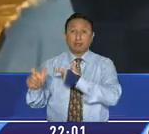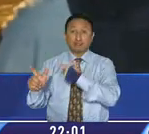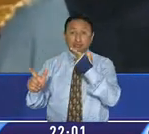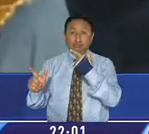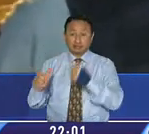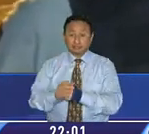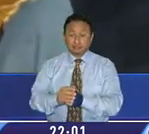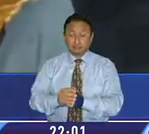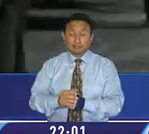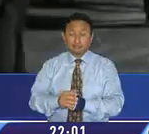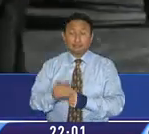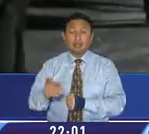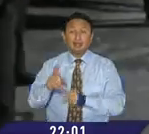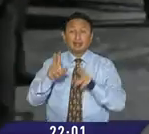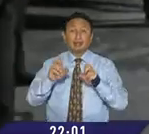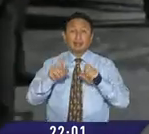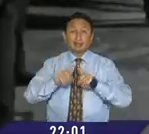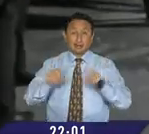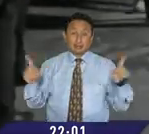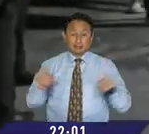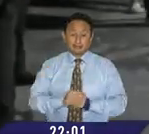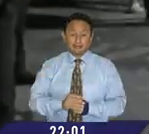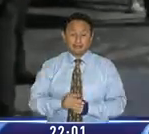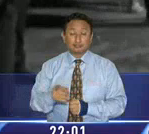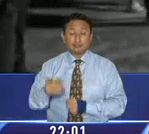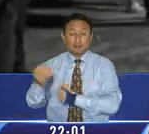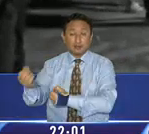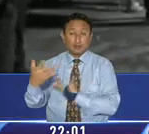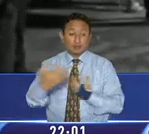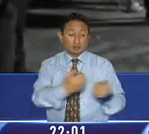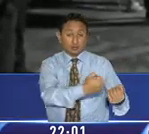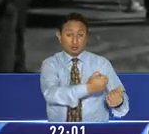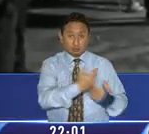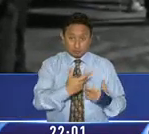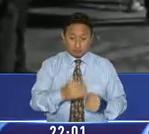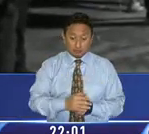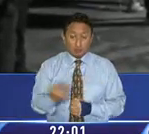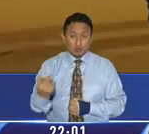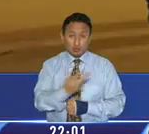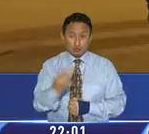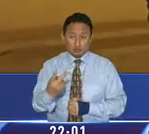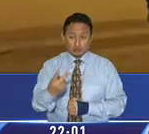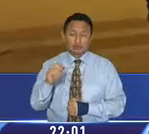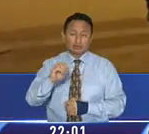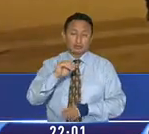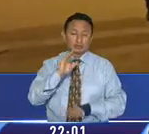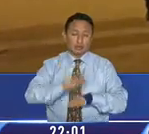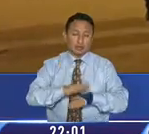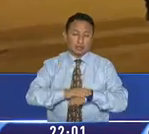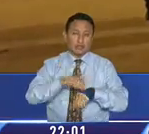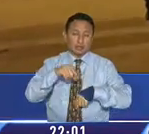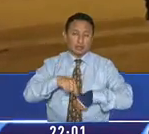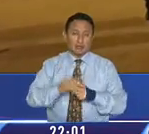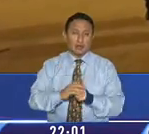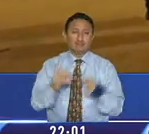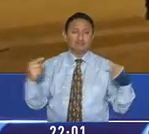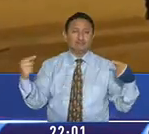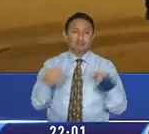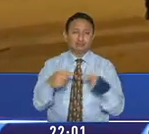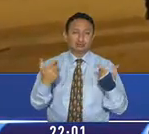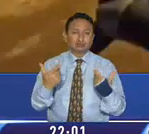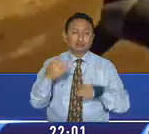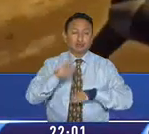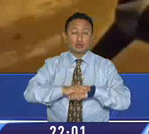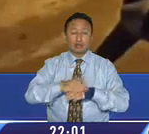son situaciones diferentes. Según el informe policial, los dos hechos responderían a disputa de territorio relacionada a la venta de